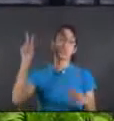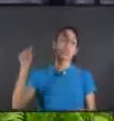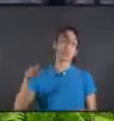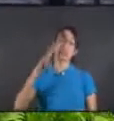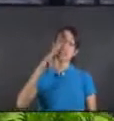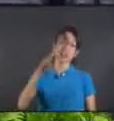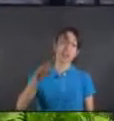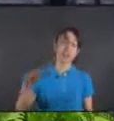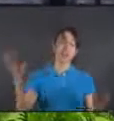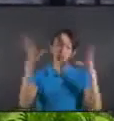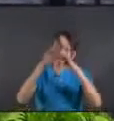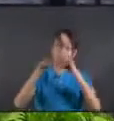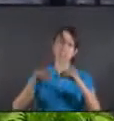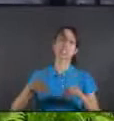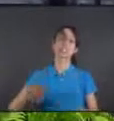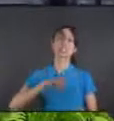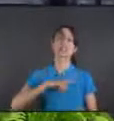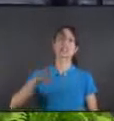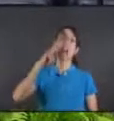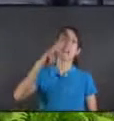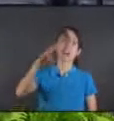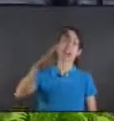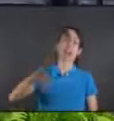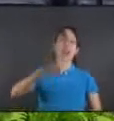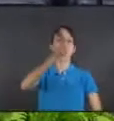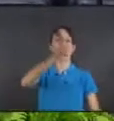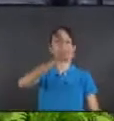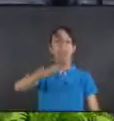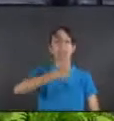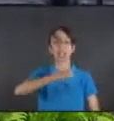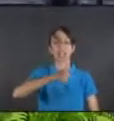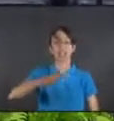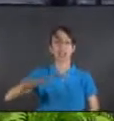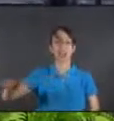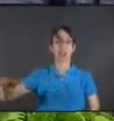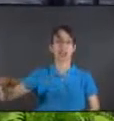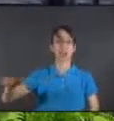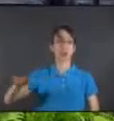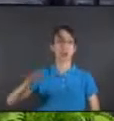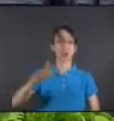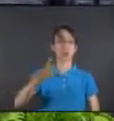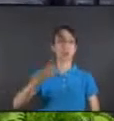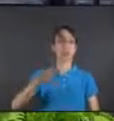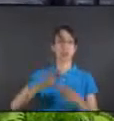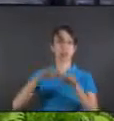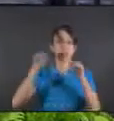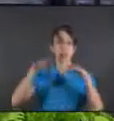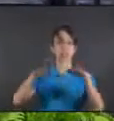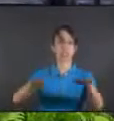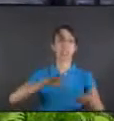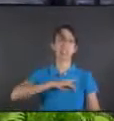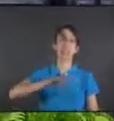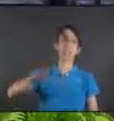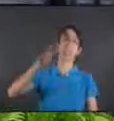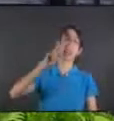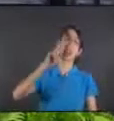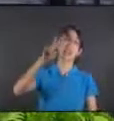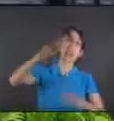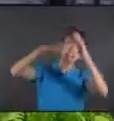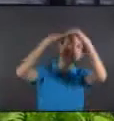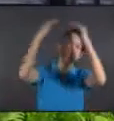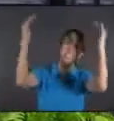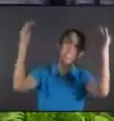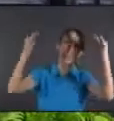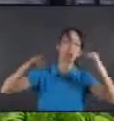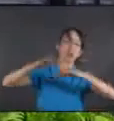Solo había agua por todos lados y ni se miraba. Uno se daba cuenta que había agua, si alguien hubiera estado ahí, se hubiera